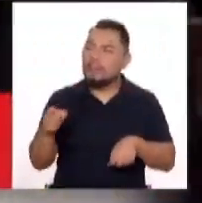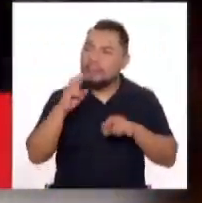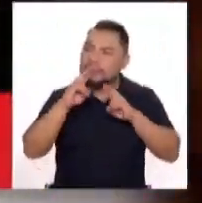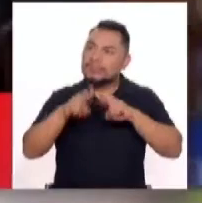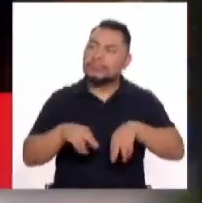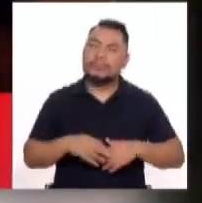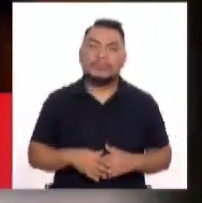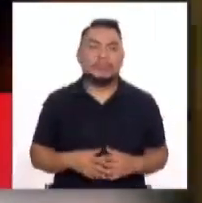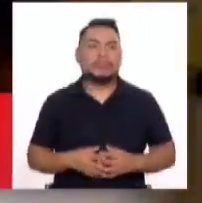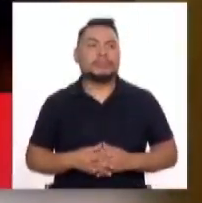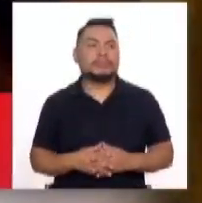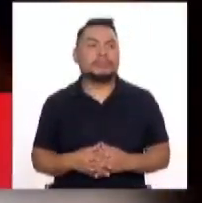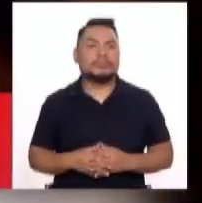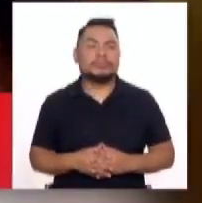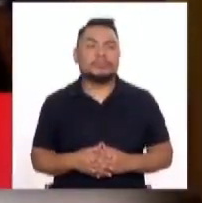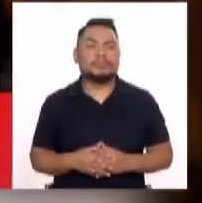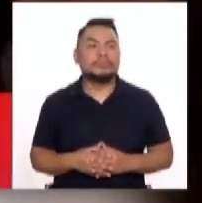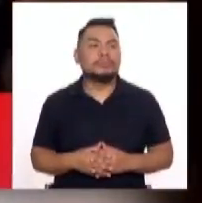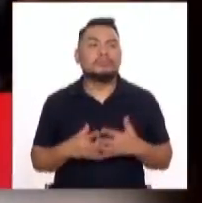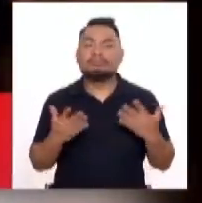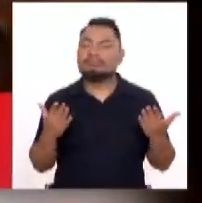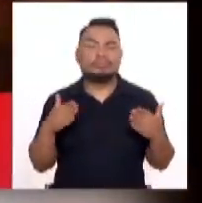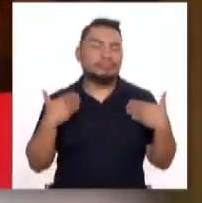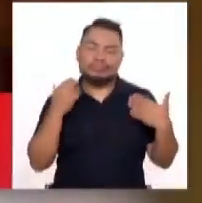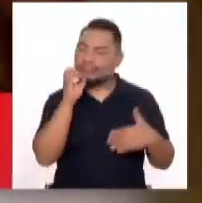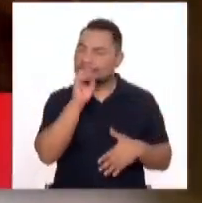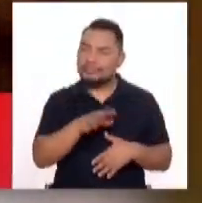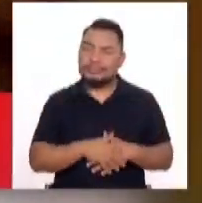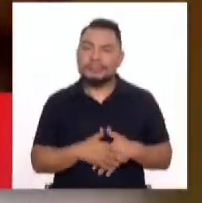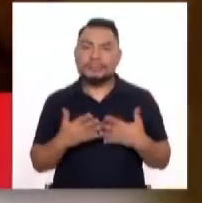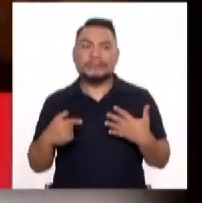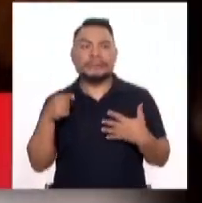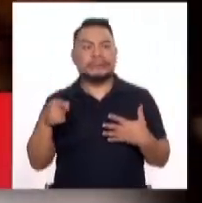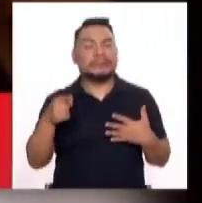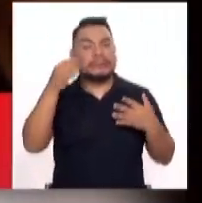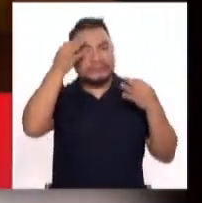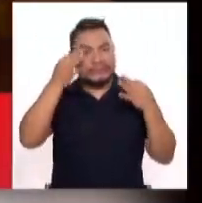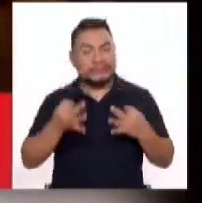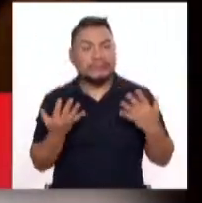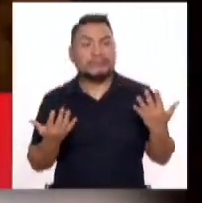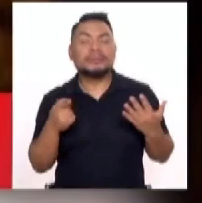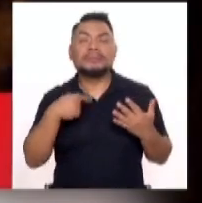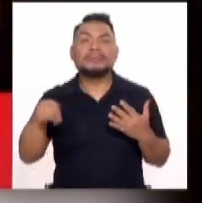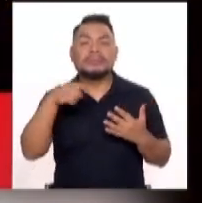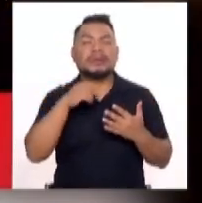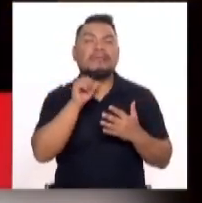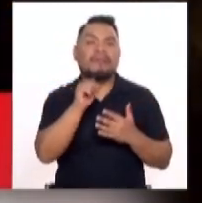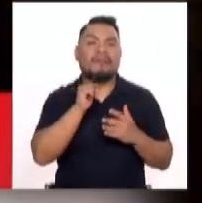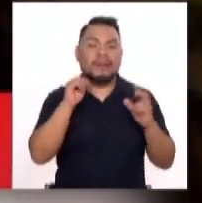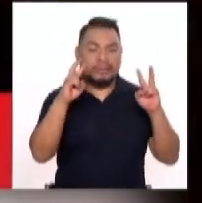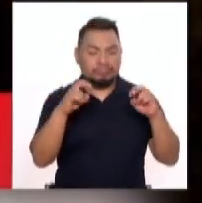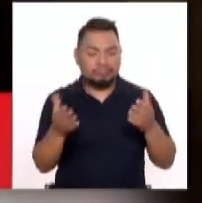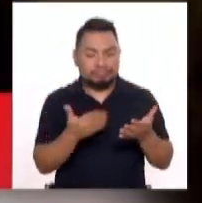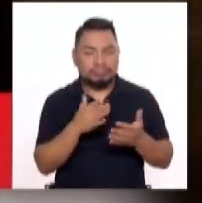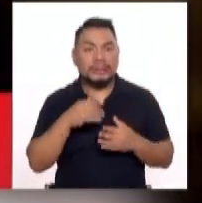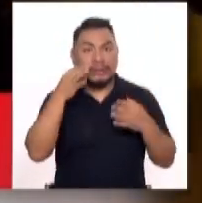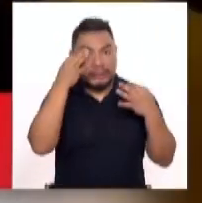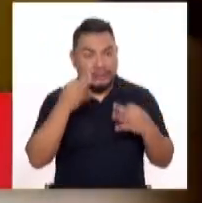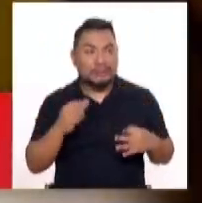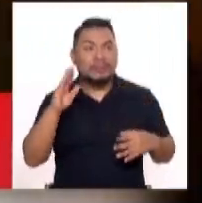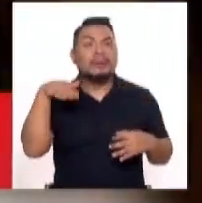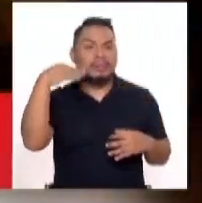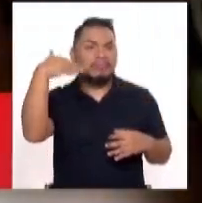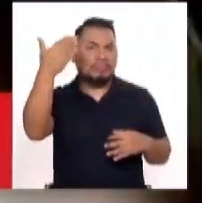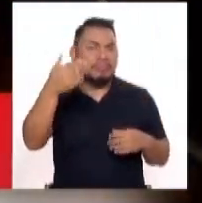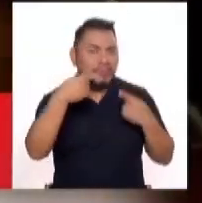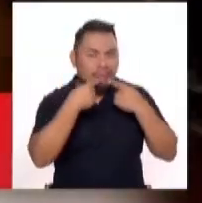no? No podría decirles si esa va a ser la decisión, está en evaluación y la decisión ya se va a dar a